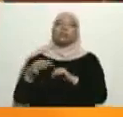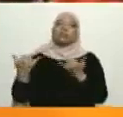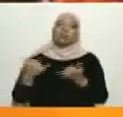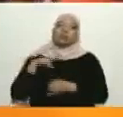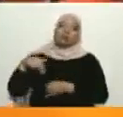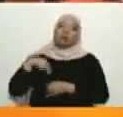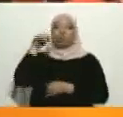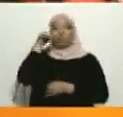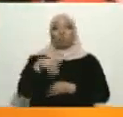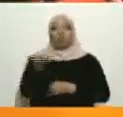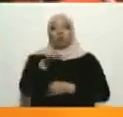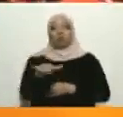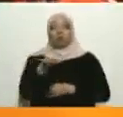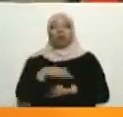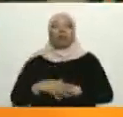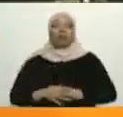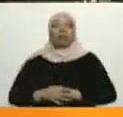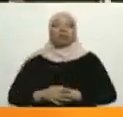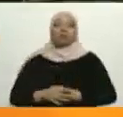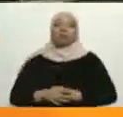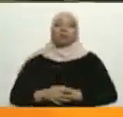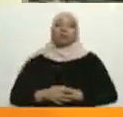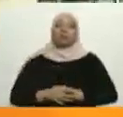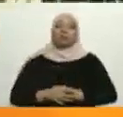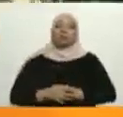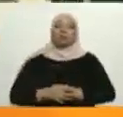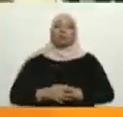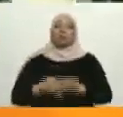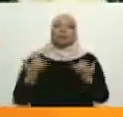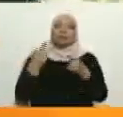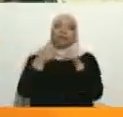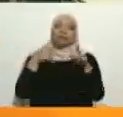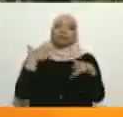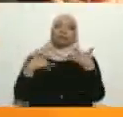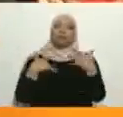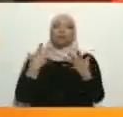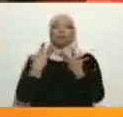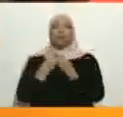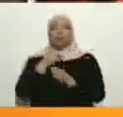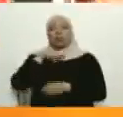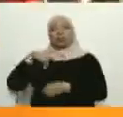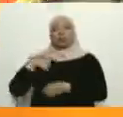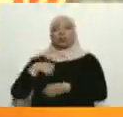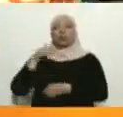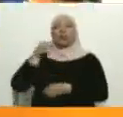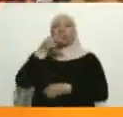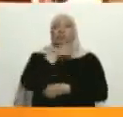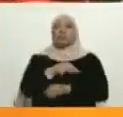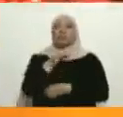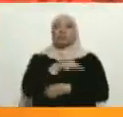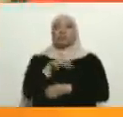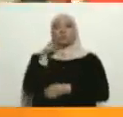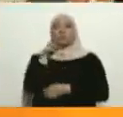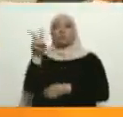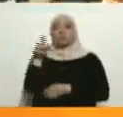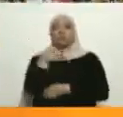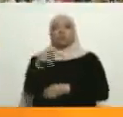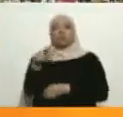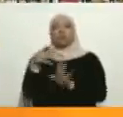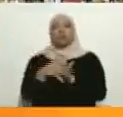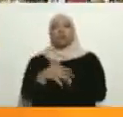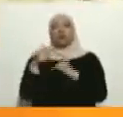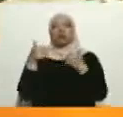nuestro poder popular fíjense que la la los desfiles de las carrozas las veintidós parroquias hicieron sus